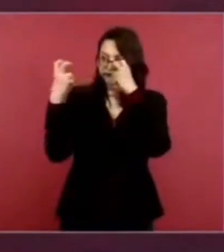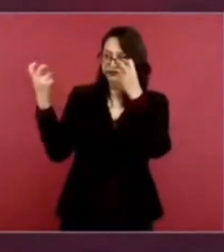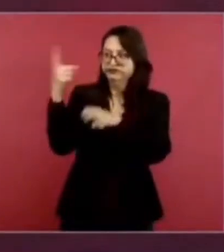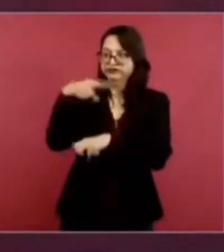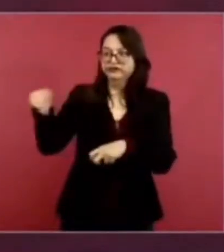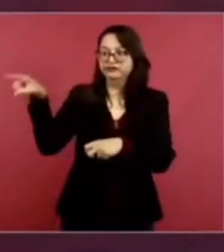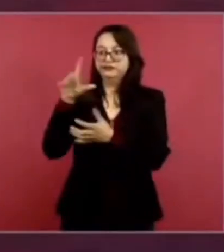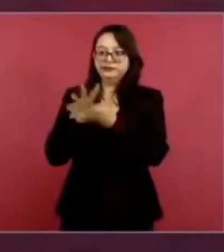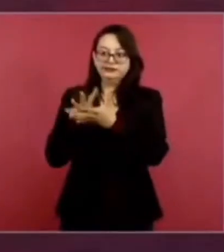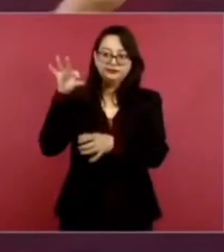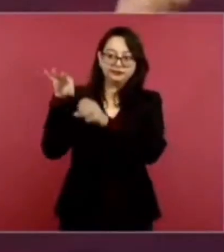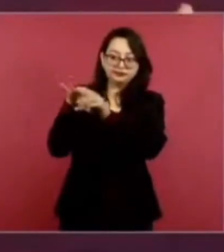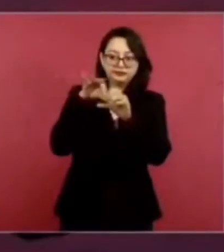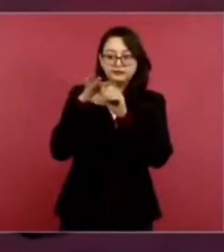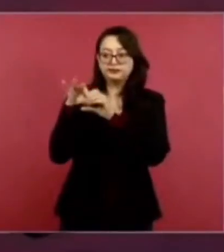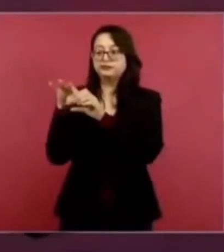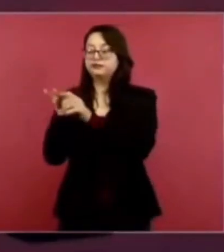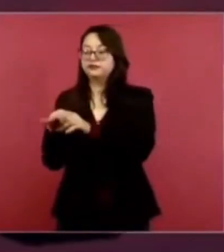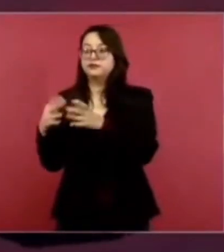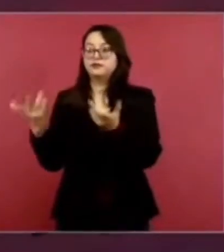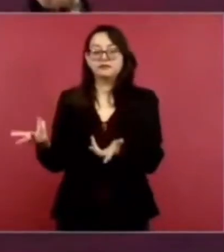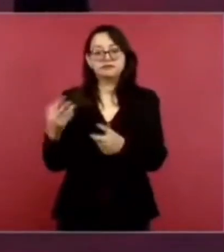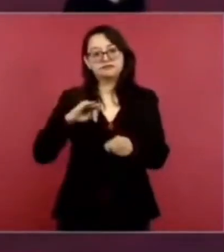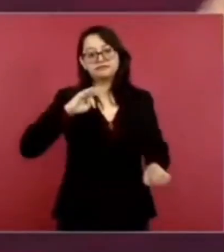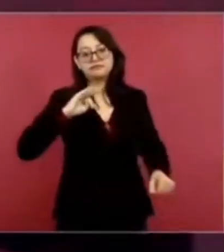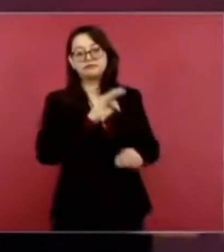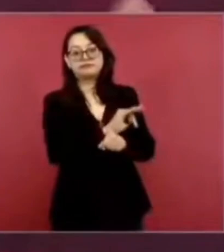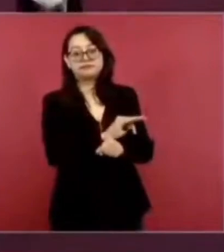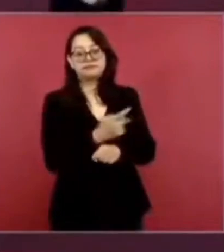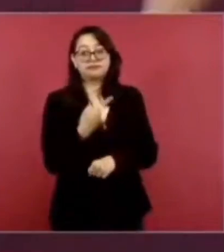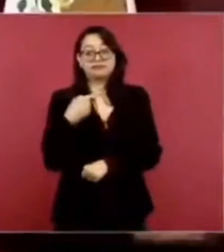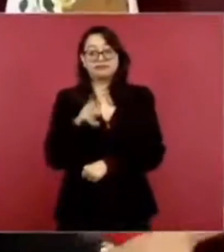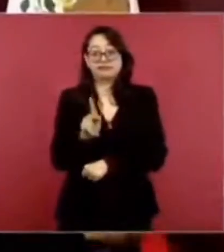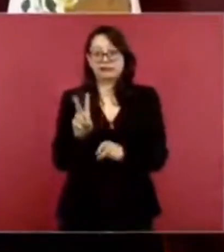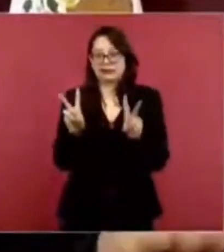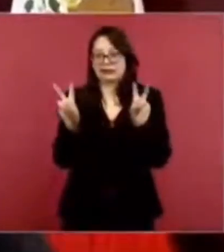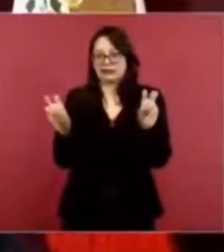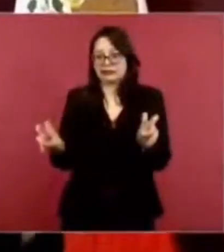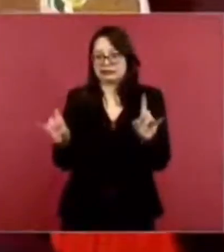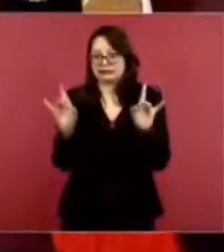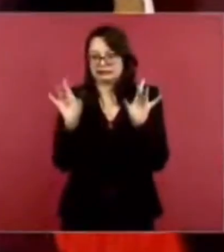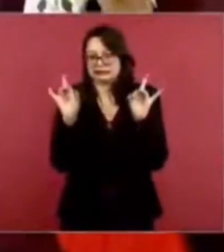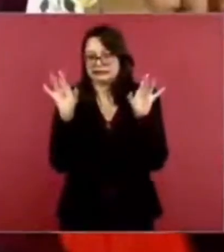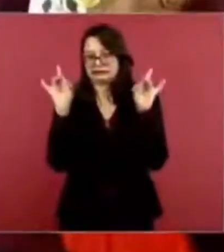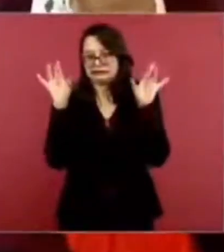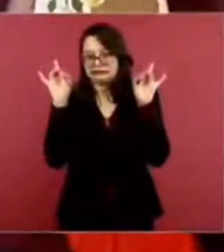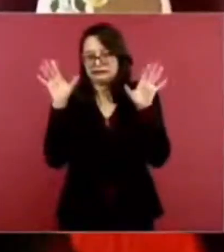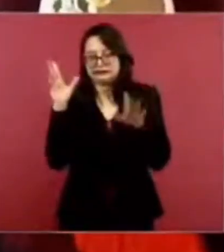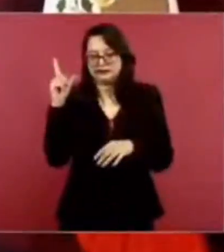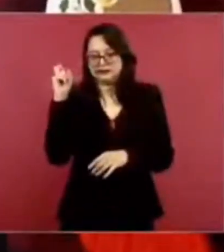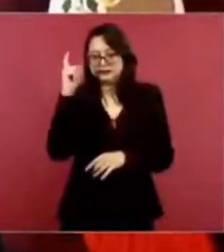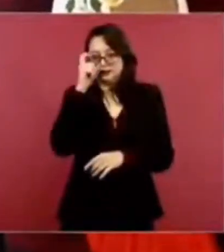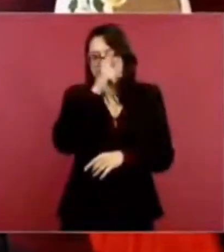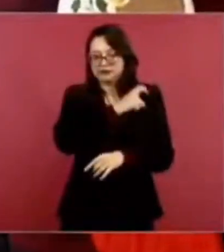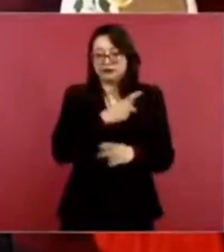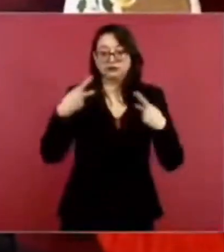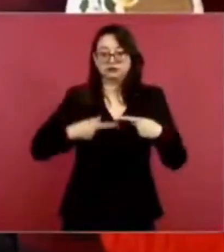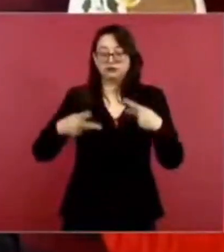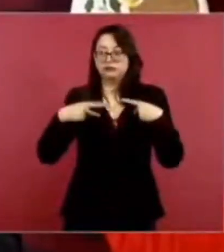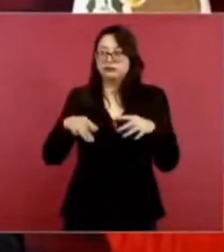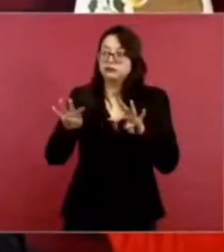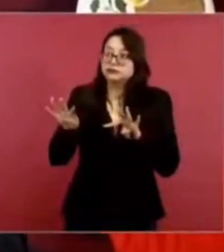y todos los criterios que se han aplicado van en el sentido